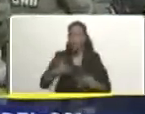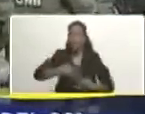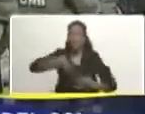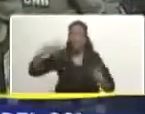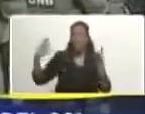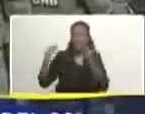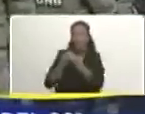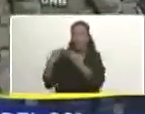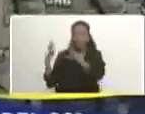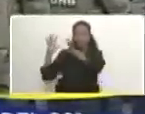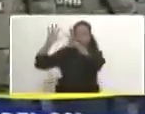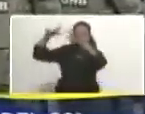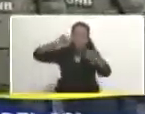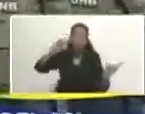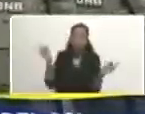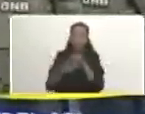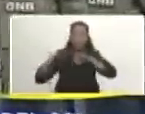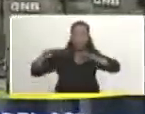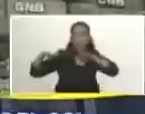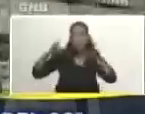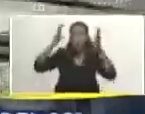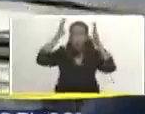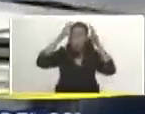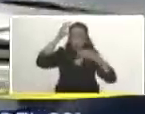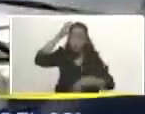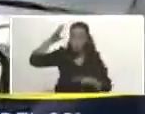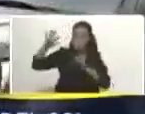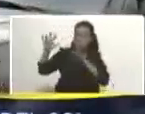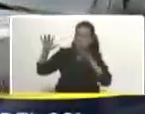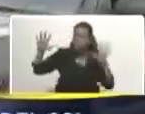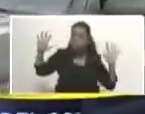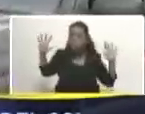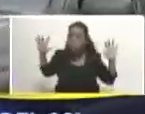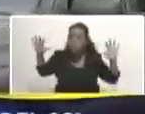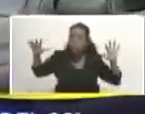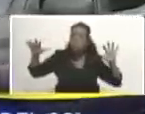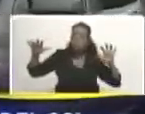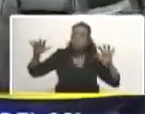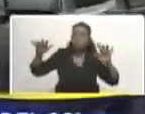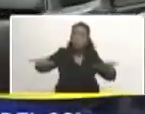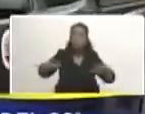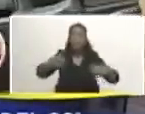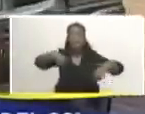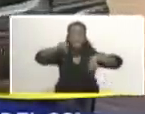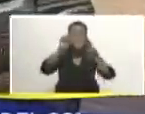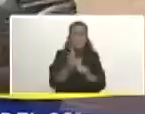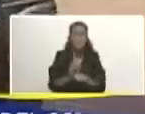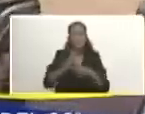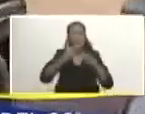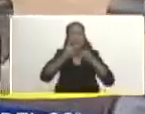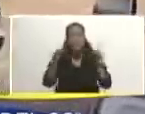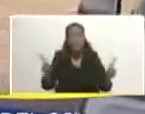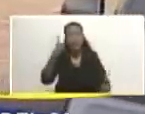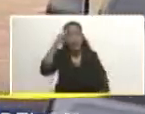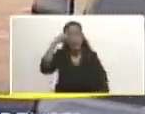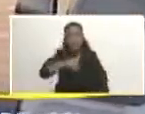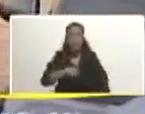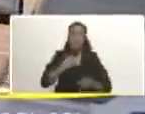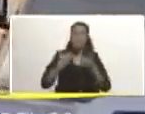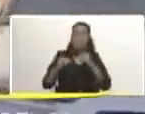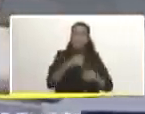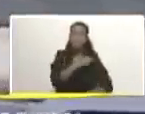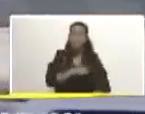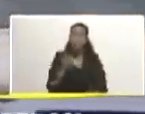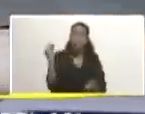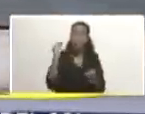todos hechos pueblos con una conciencia nacional de bases bolivarianas y de principios democráticos. Morderán de